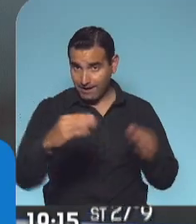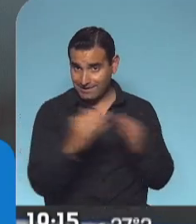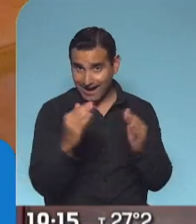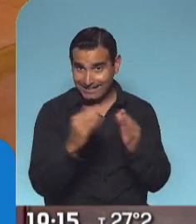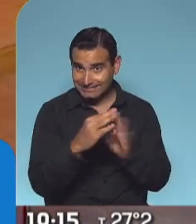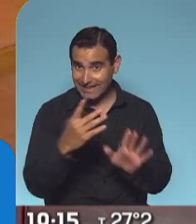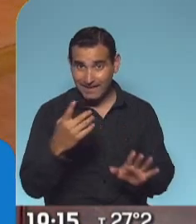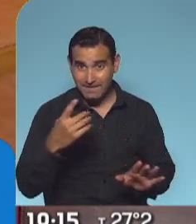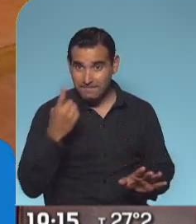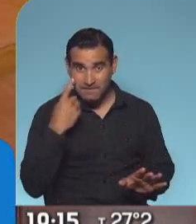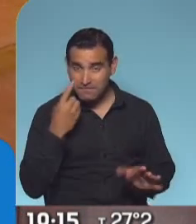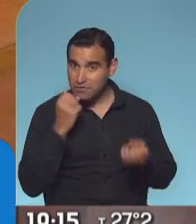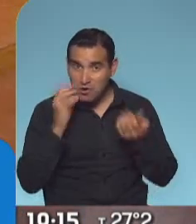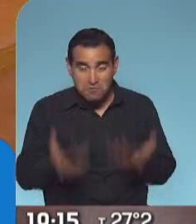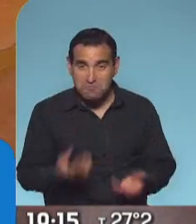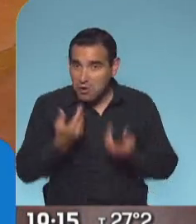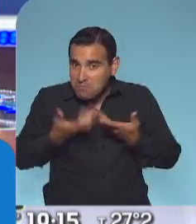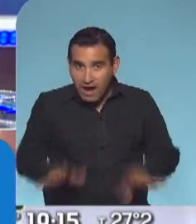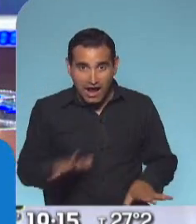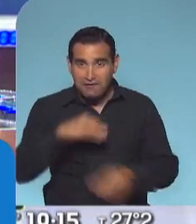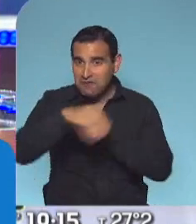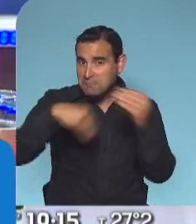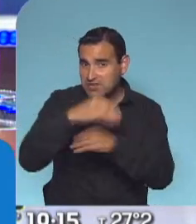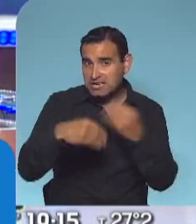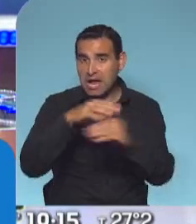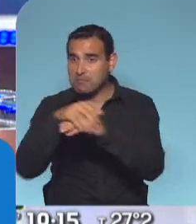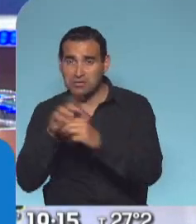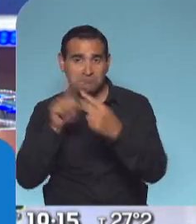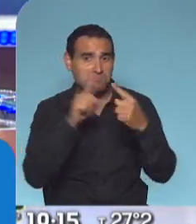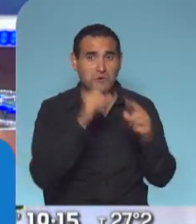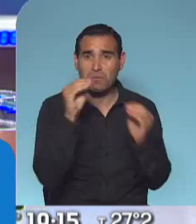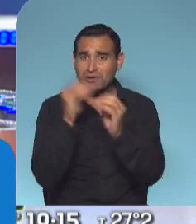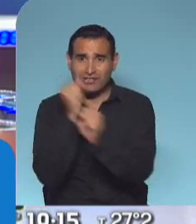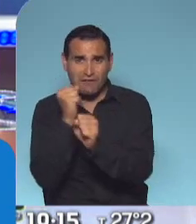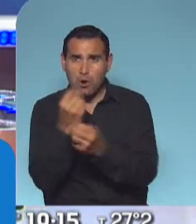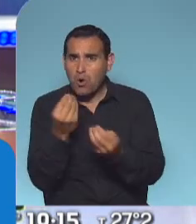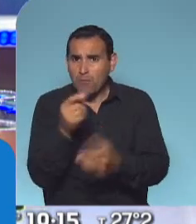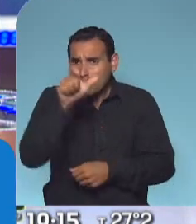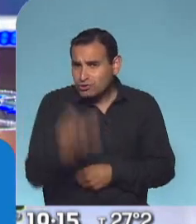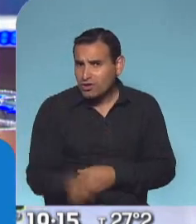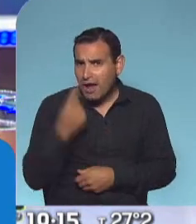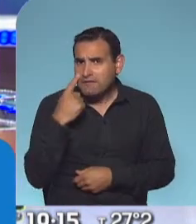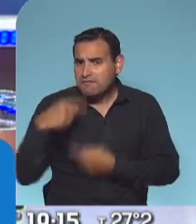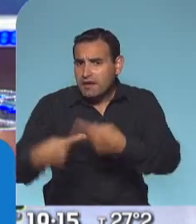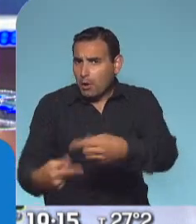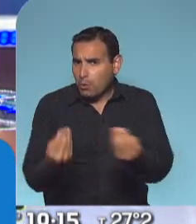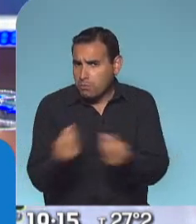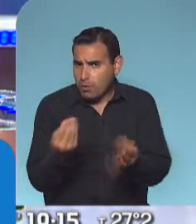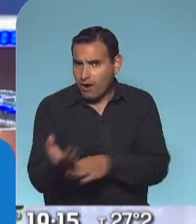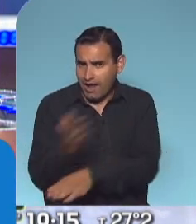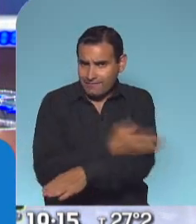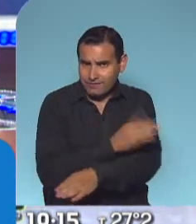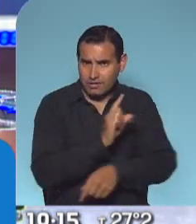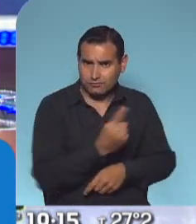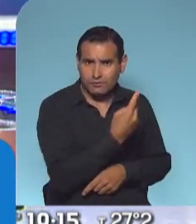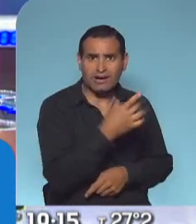vida normal, contacto normal con sus familiares, con sus amigos, compañeros de trabajo. ¿Cómo es la vida de una persona después de estar aislada